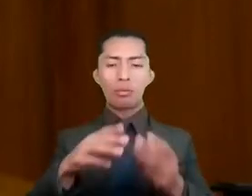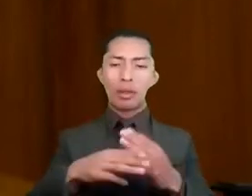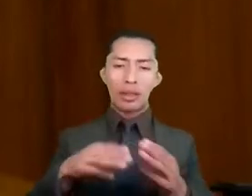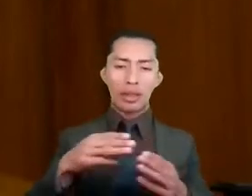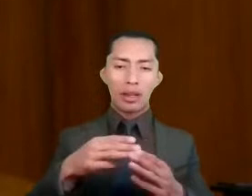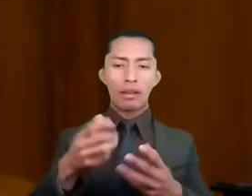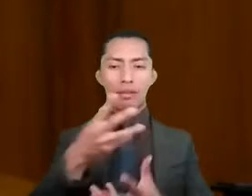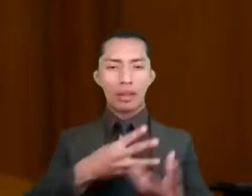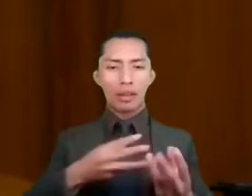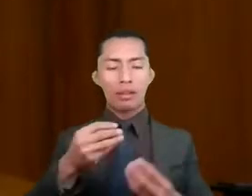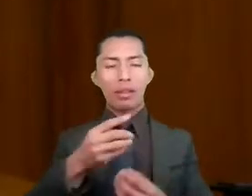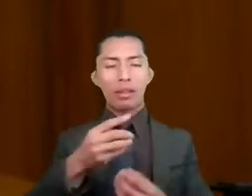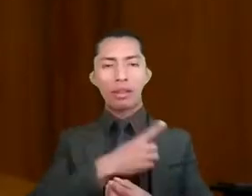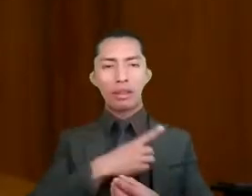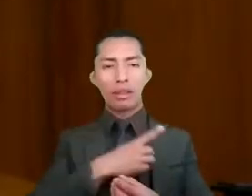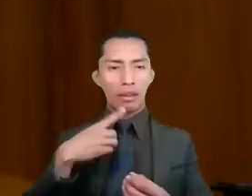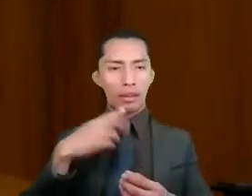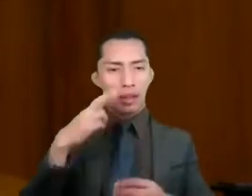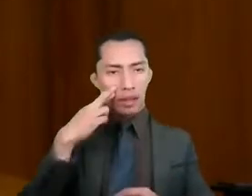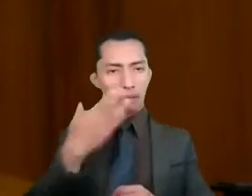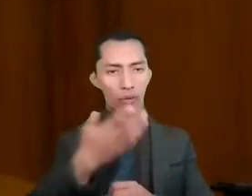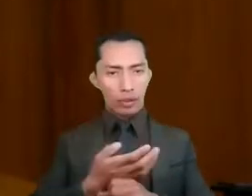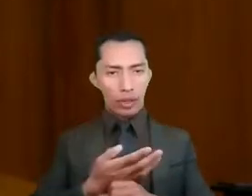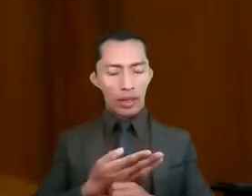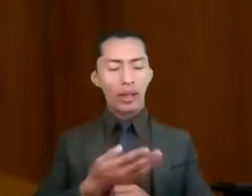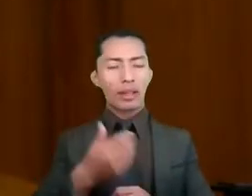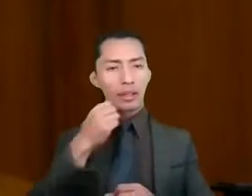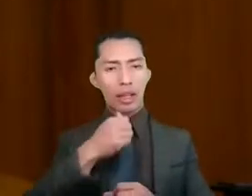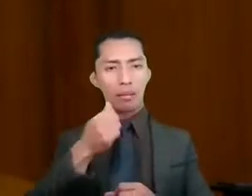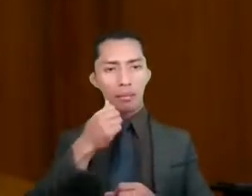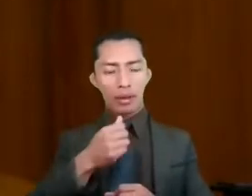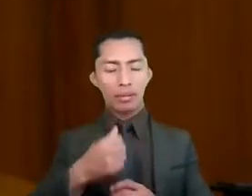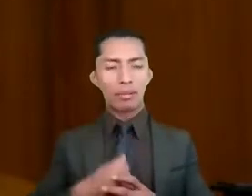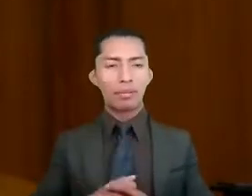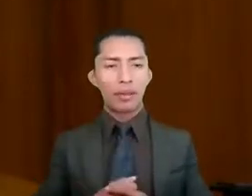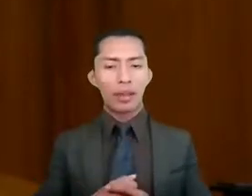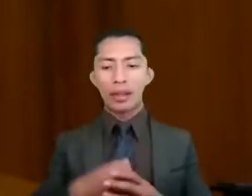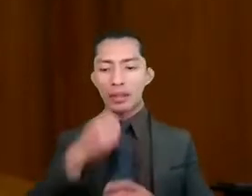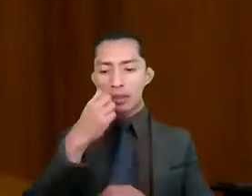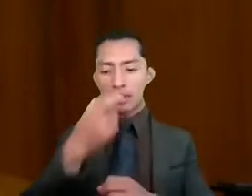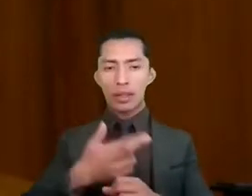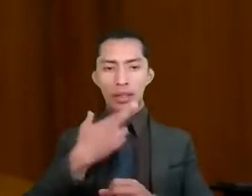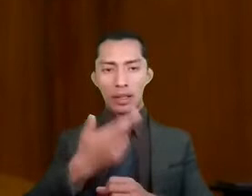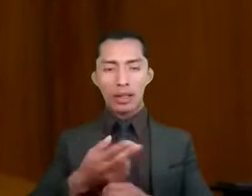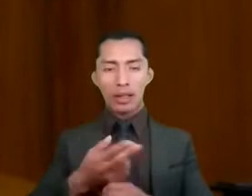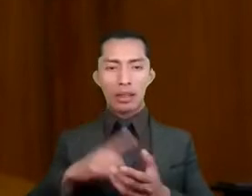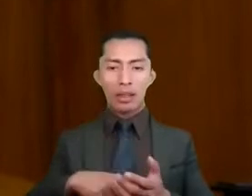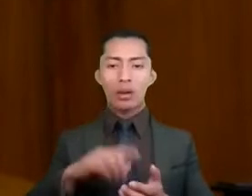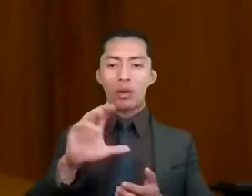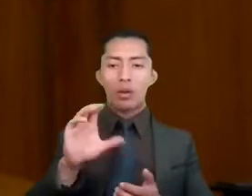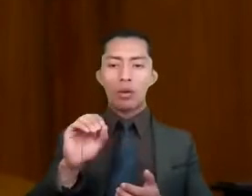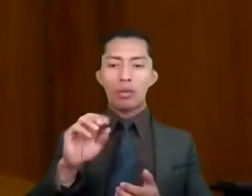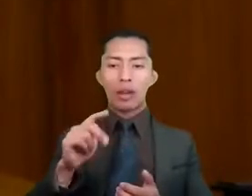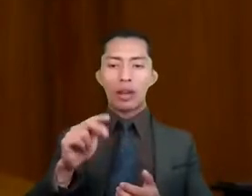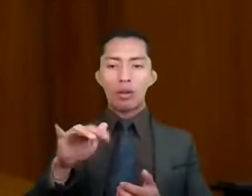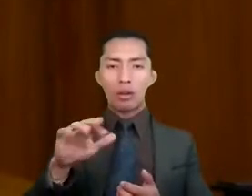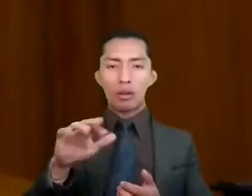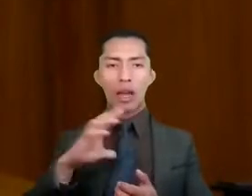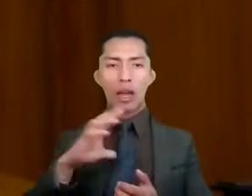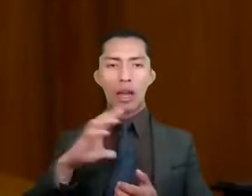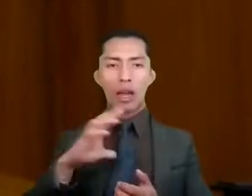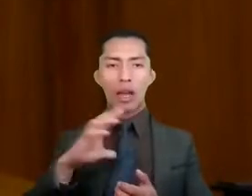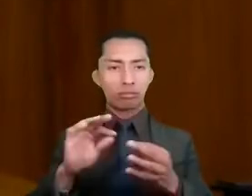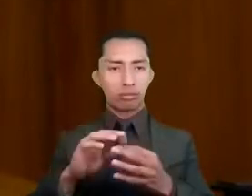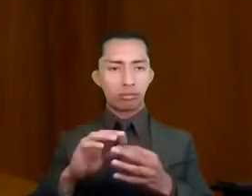con responsabilidad y apego a la normatividad electoral. La Secretaría de la Contraloría tiene instrucciones precisas de supervisar que